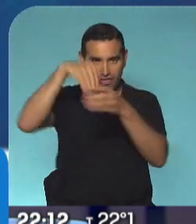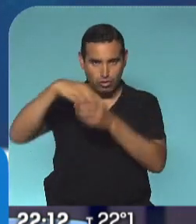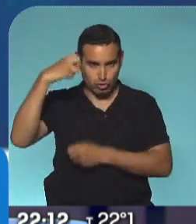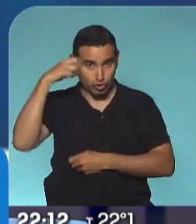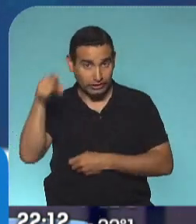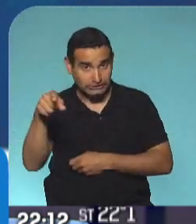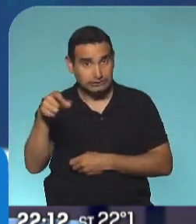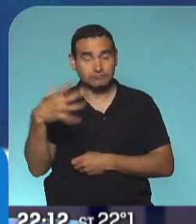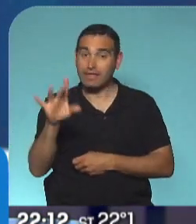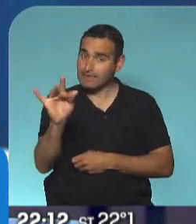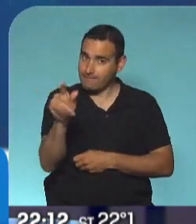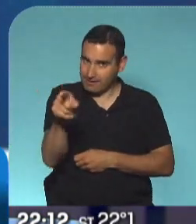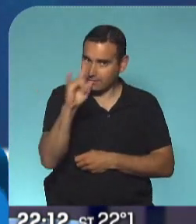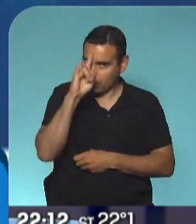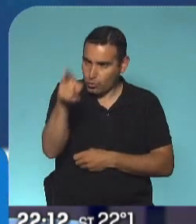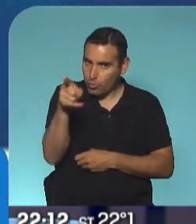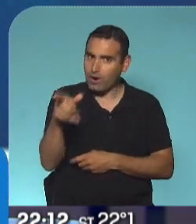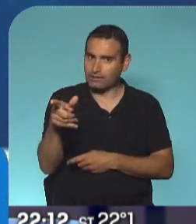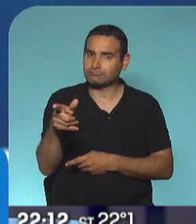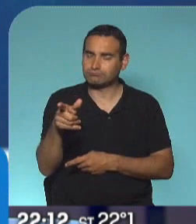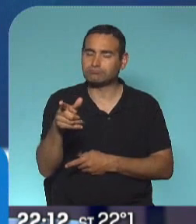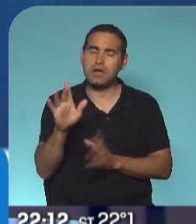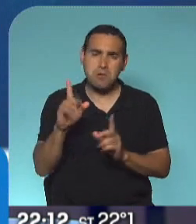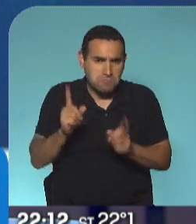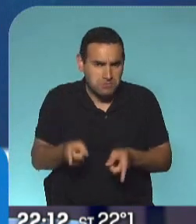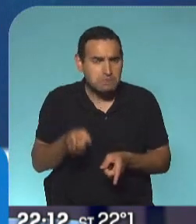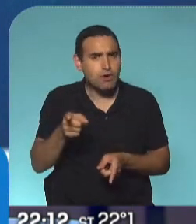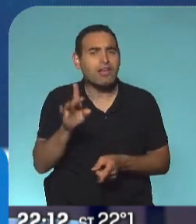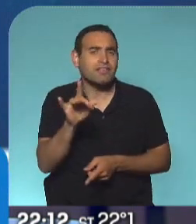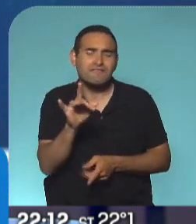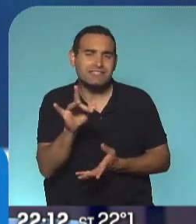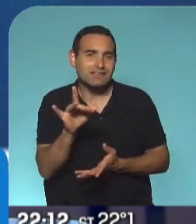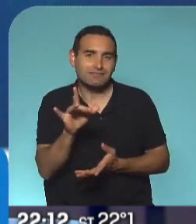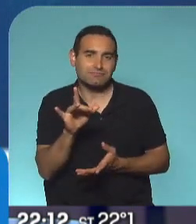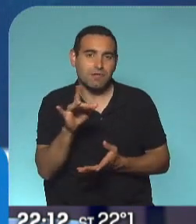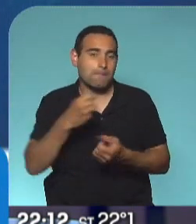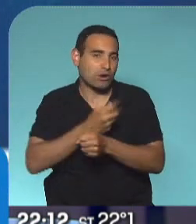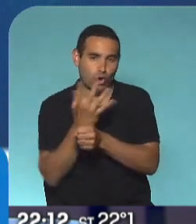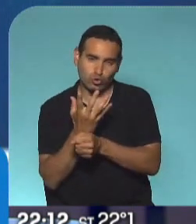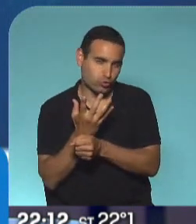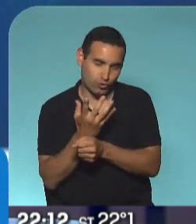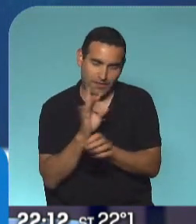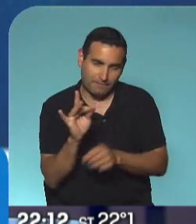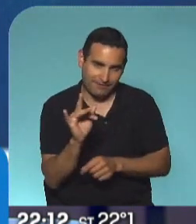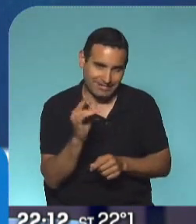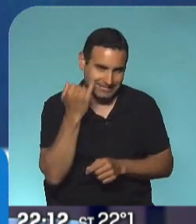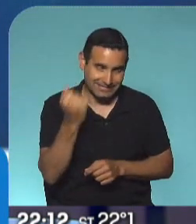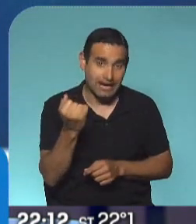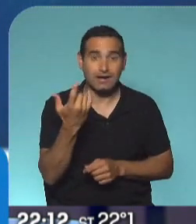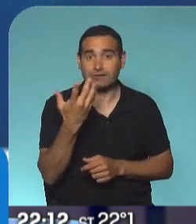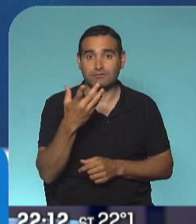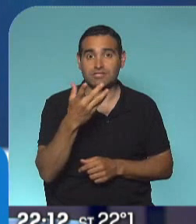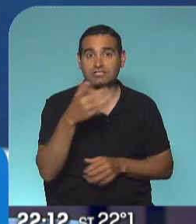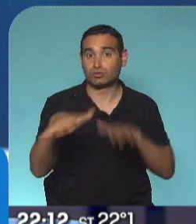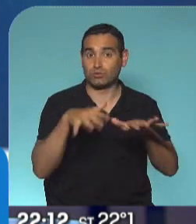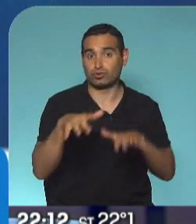Uruguay es difícil de sobrellevar, pero también es difícil de sobrellevar el Mercosur en las circunstancias regionales en las que